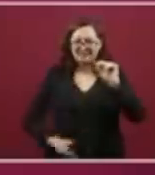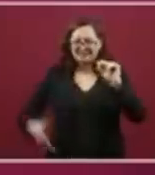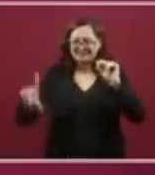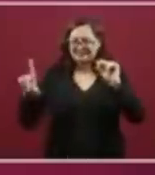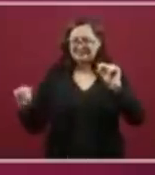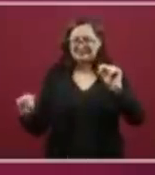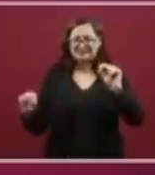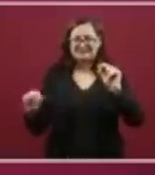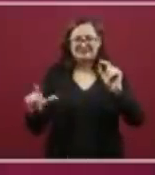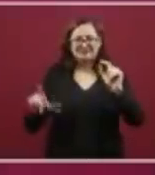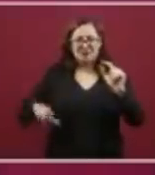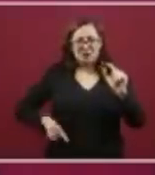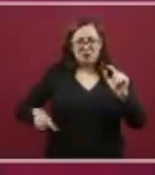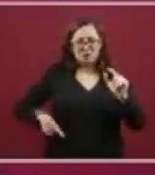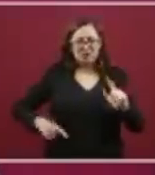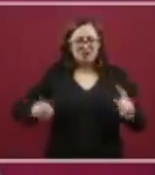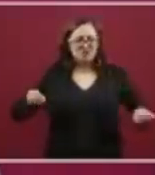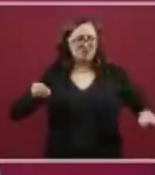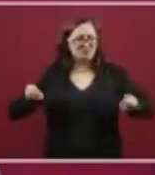el gobierno,